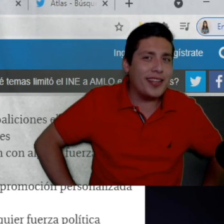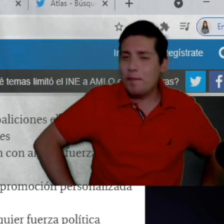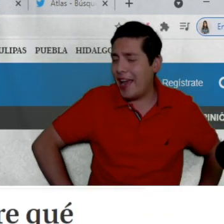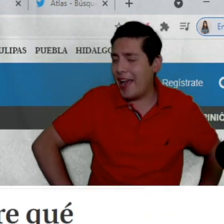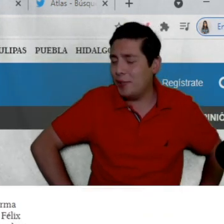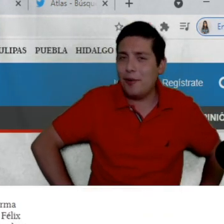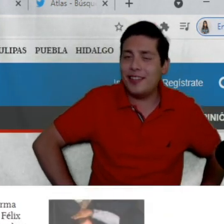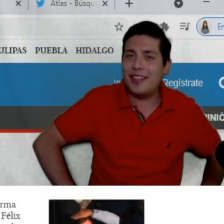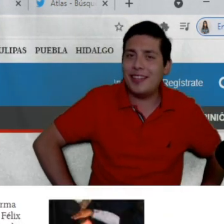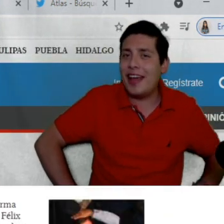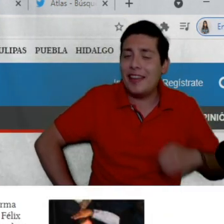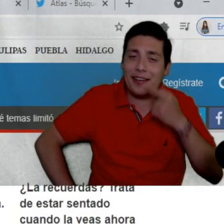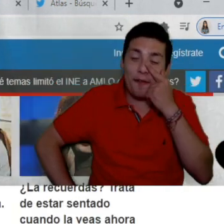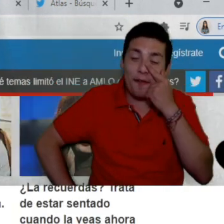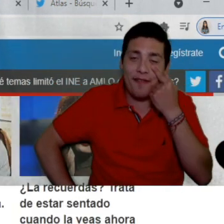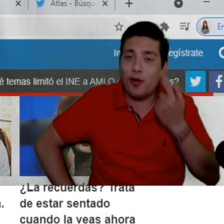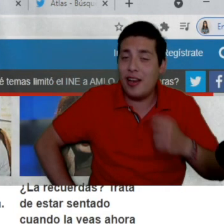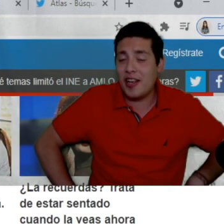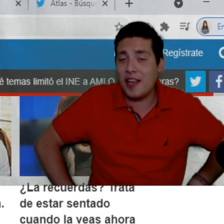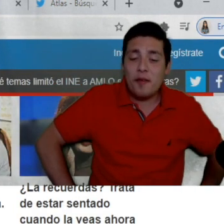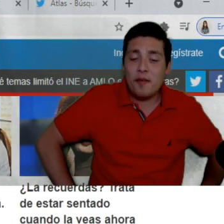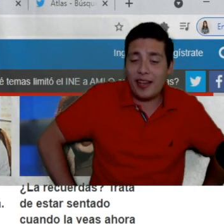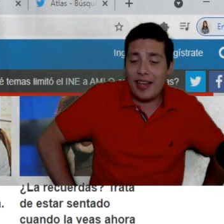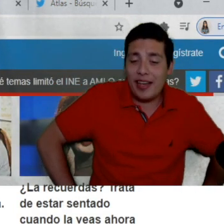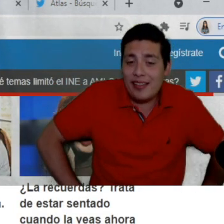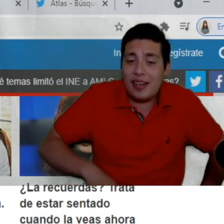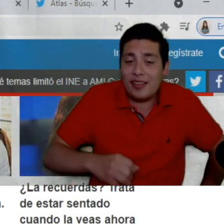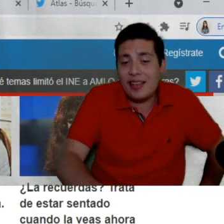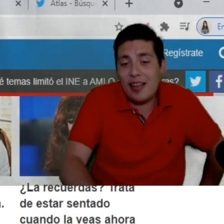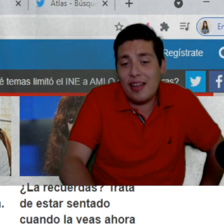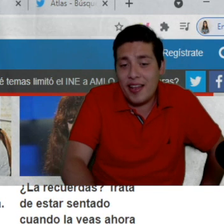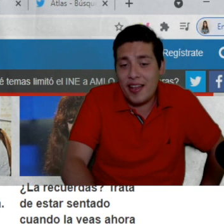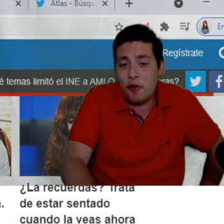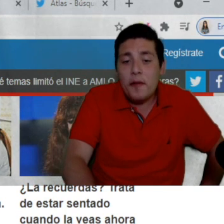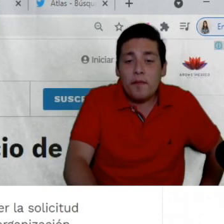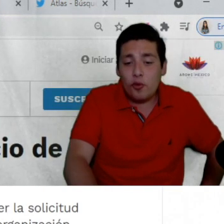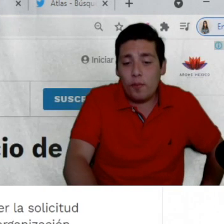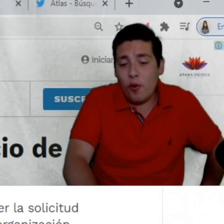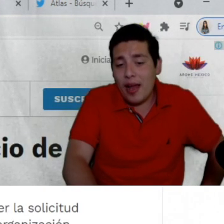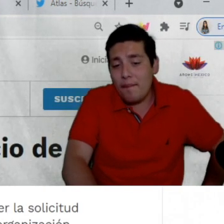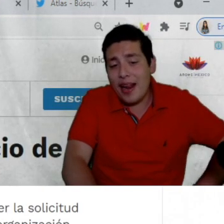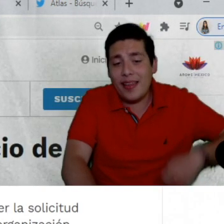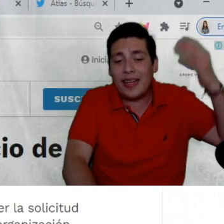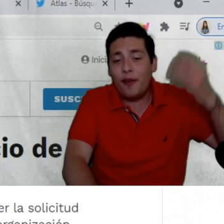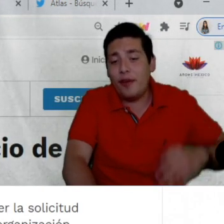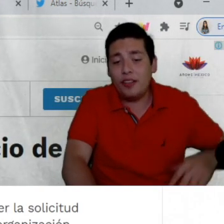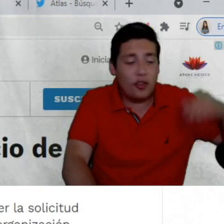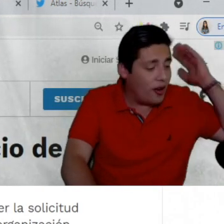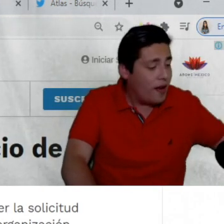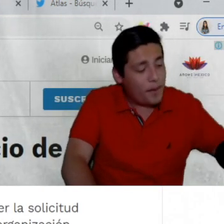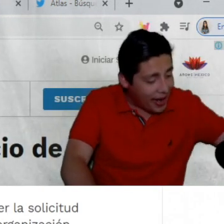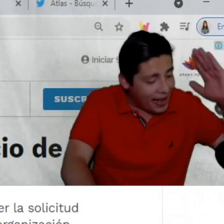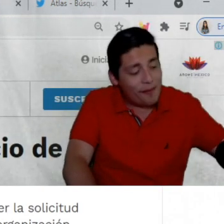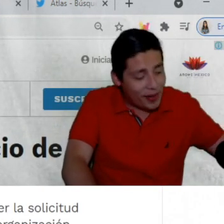despensas. A eso es a lo que se está refiriendo el INE, porque esa es la estrategia del prianismo, su pura mera